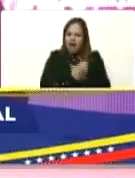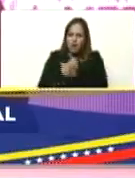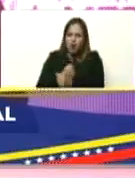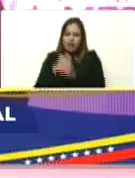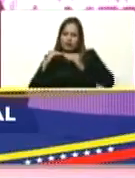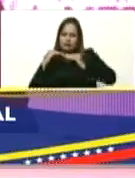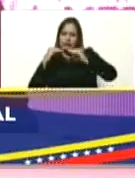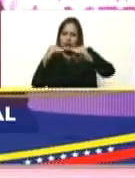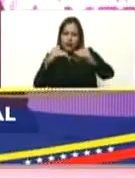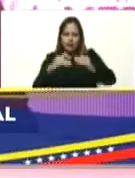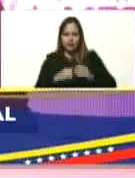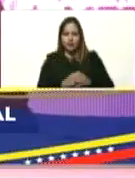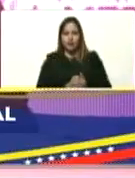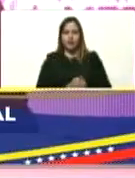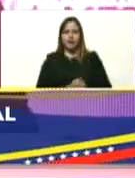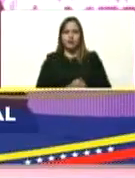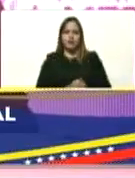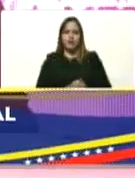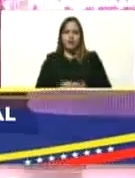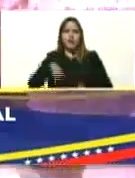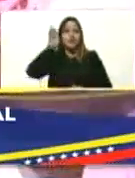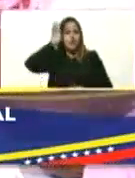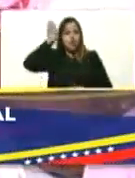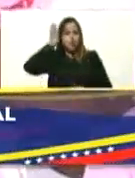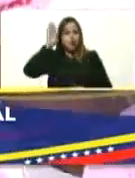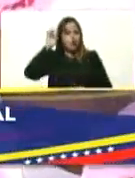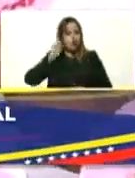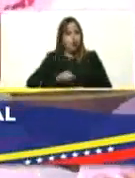equidad y futuro